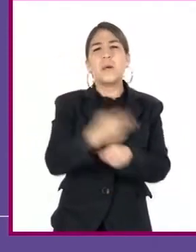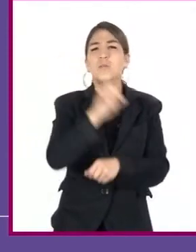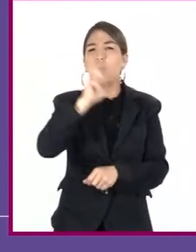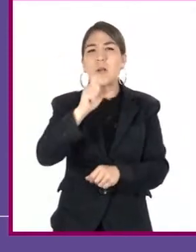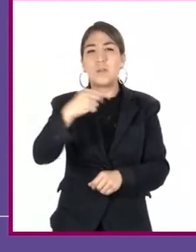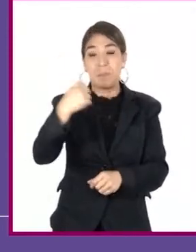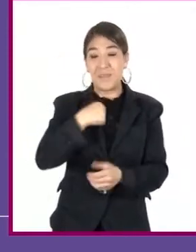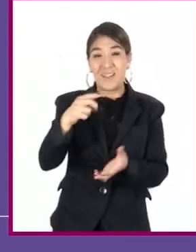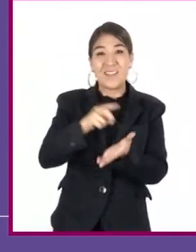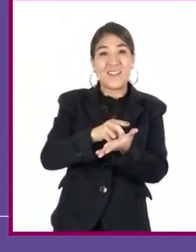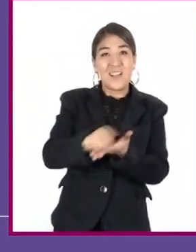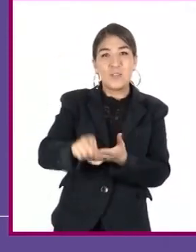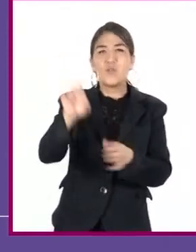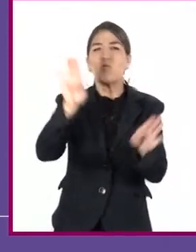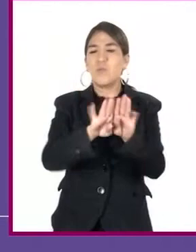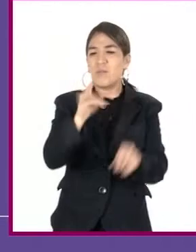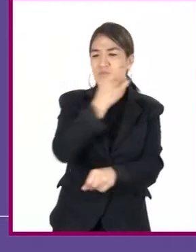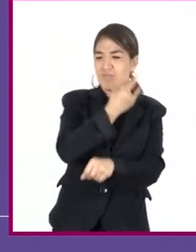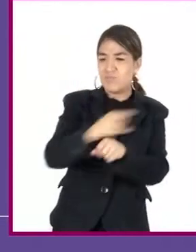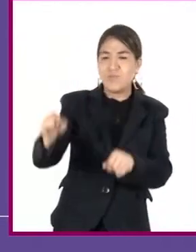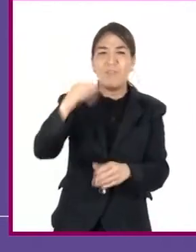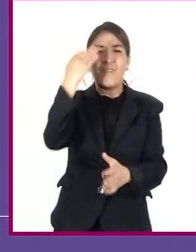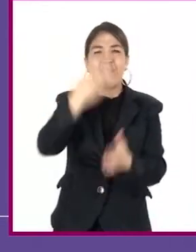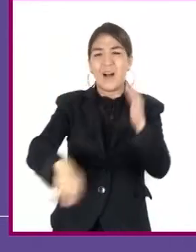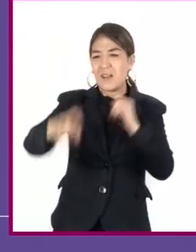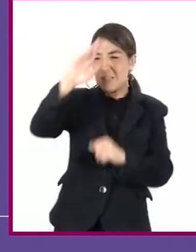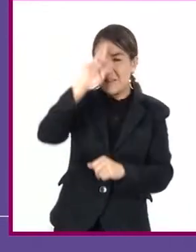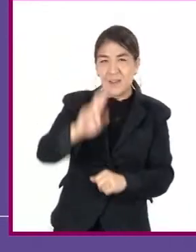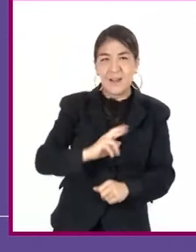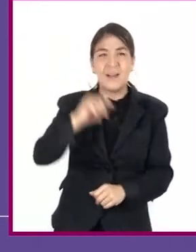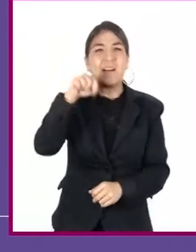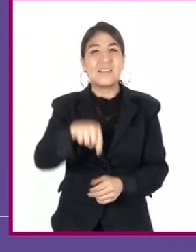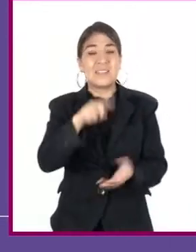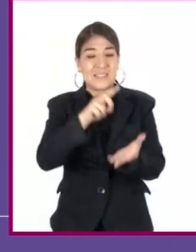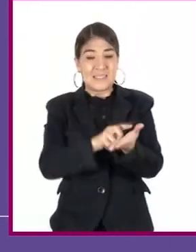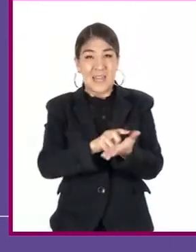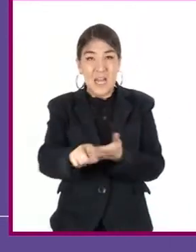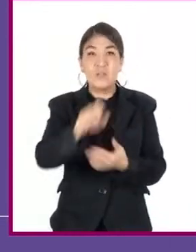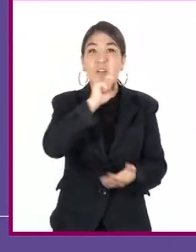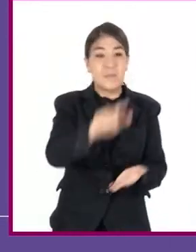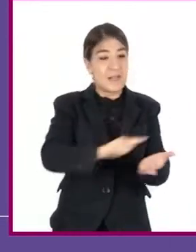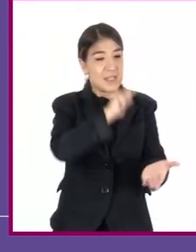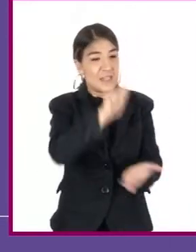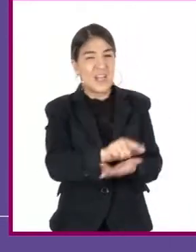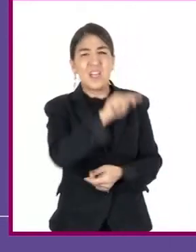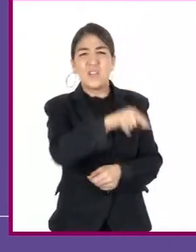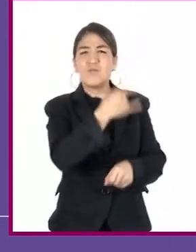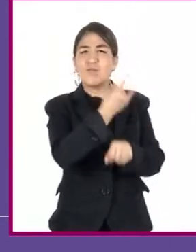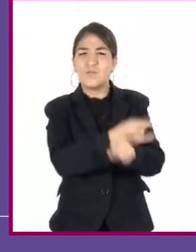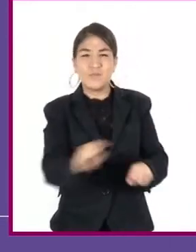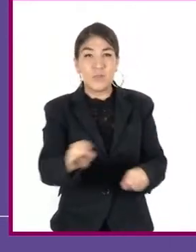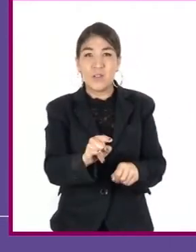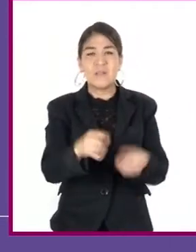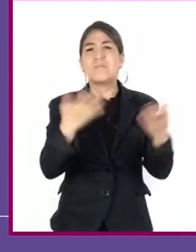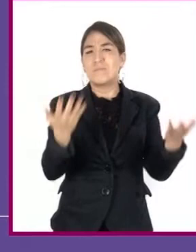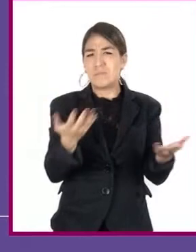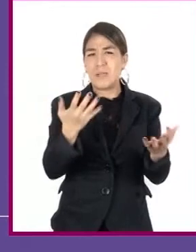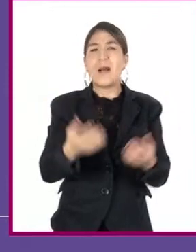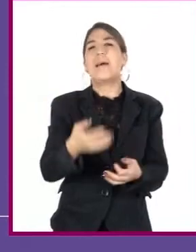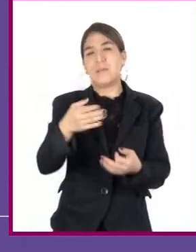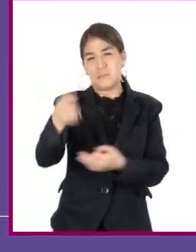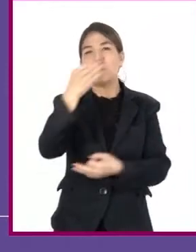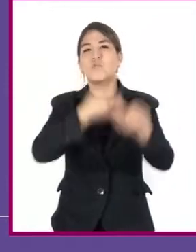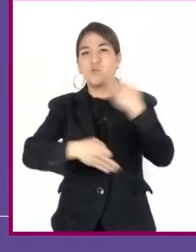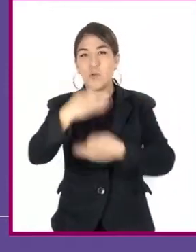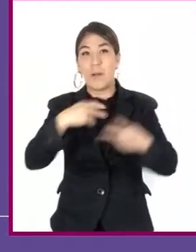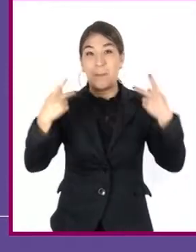violentados y no se respetan las leyes que emanan de nuestra Constitución? Todas las personas, desde que nacemos, tenemos